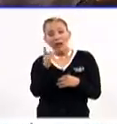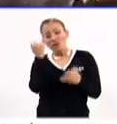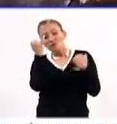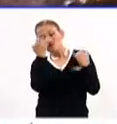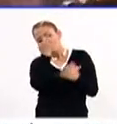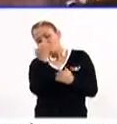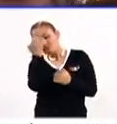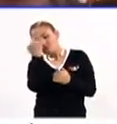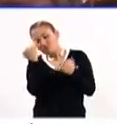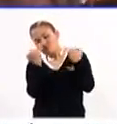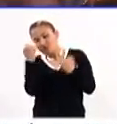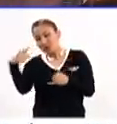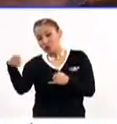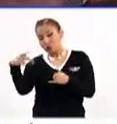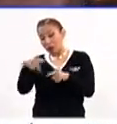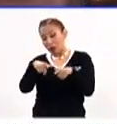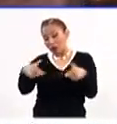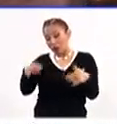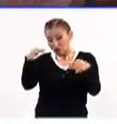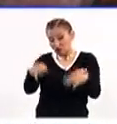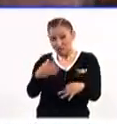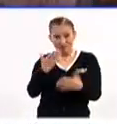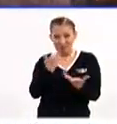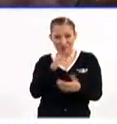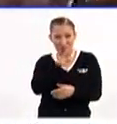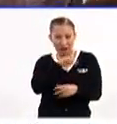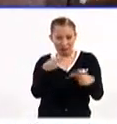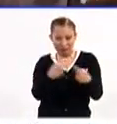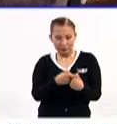Díaz del Castillo gramaticalmente no es correcta.